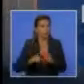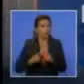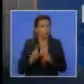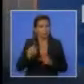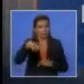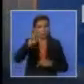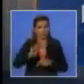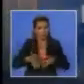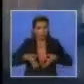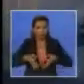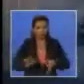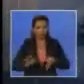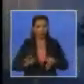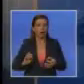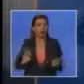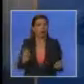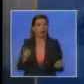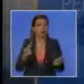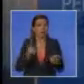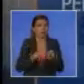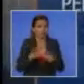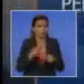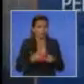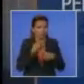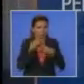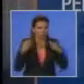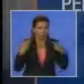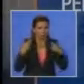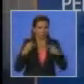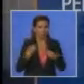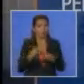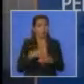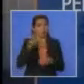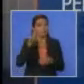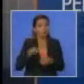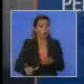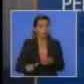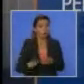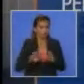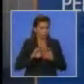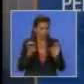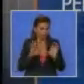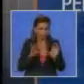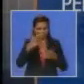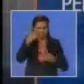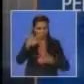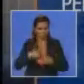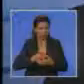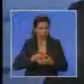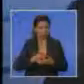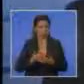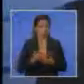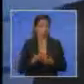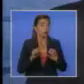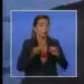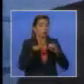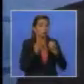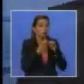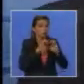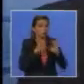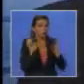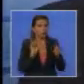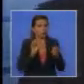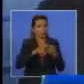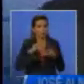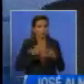el 1 de febrero y se extiende hasta marzo para las personas naturales y, en el caso de las sociedades, hasta abril. No es